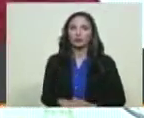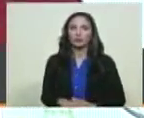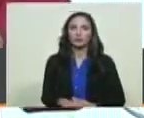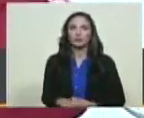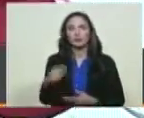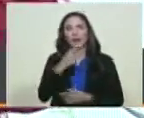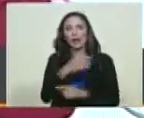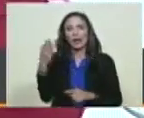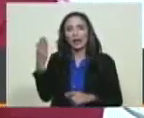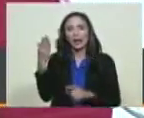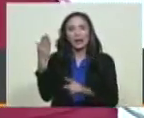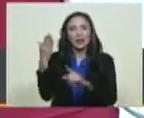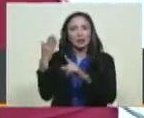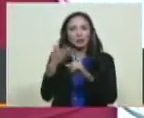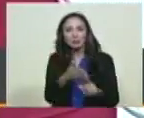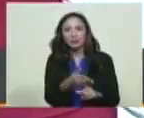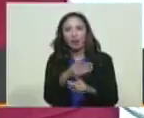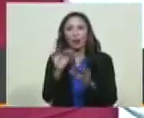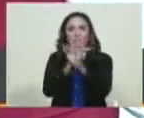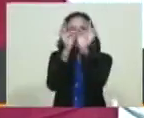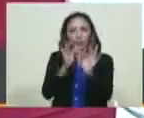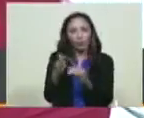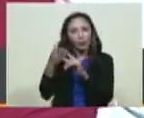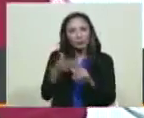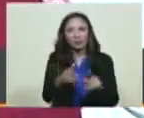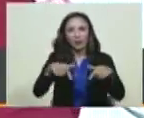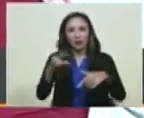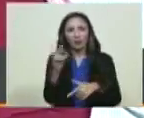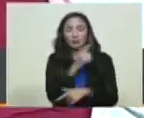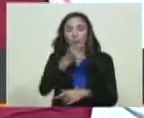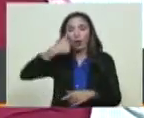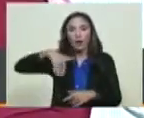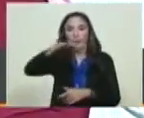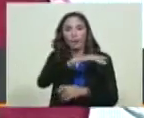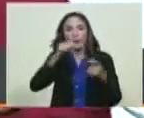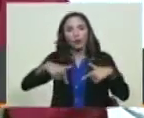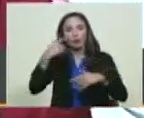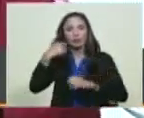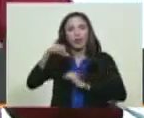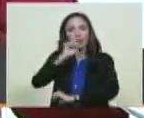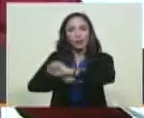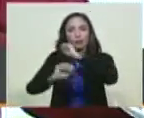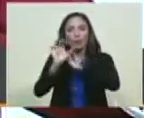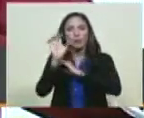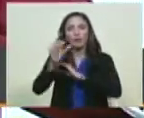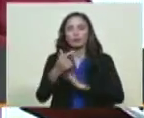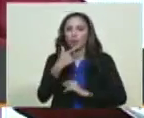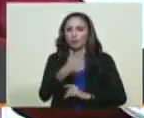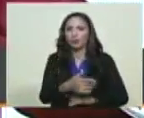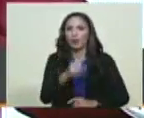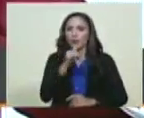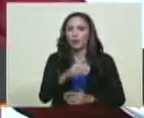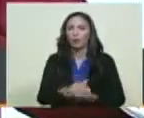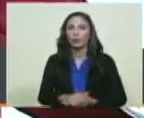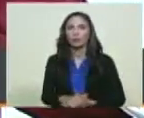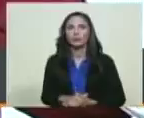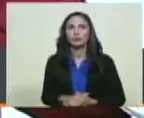imponer un pinochet en venezuela el pueblo lo barrió y yo lo digo hoy